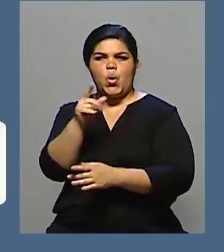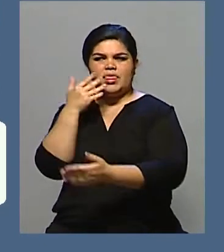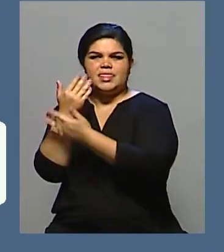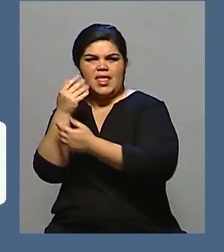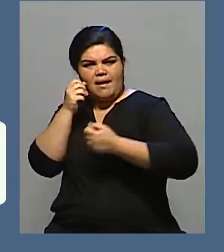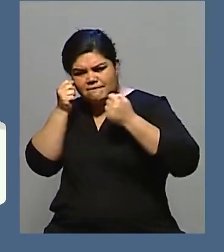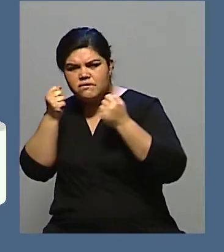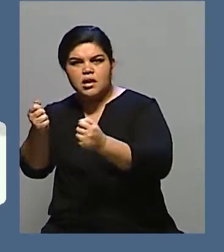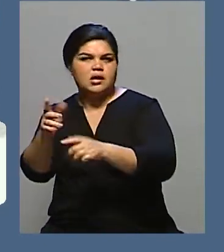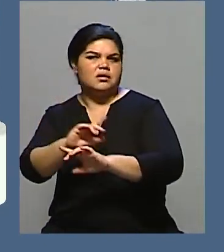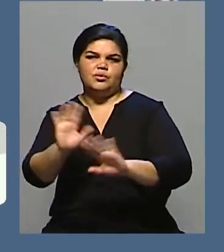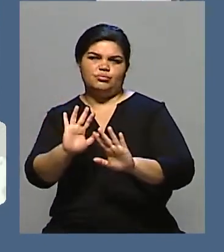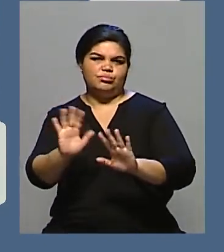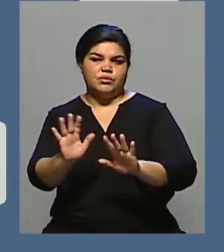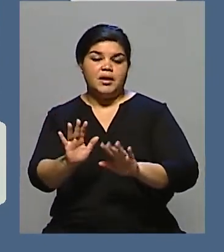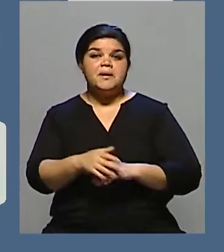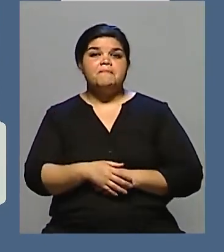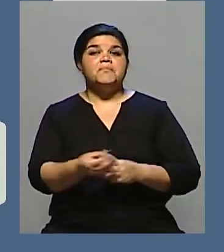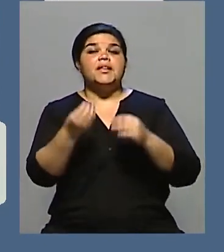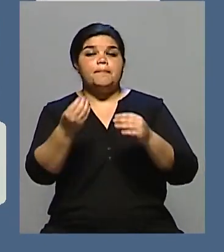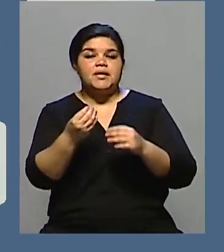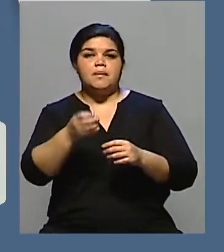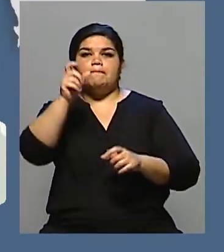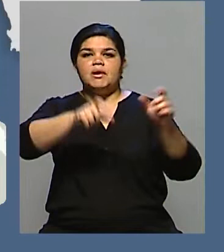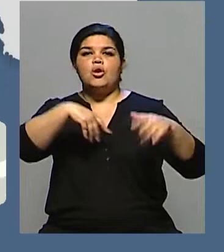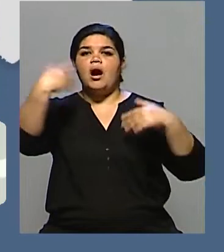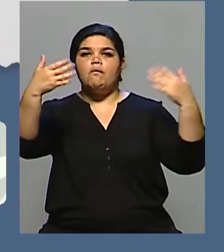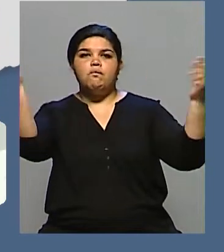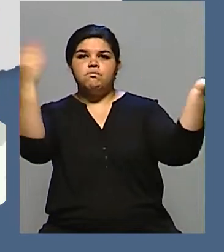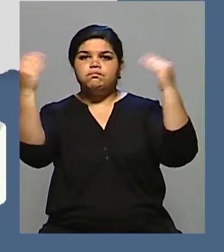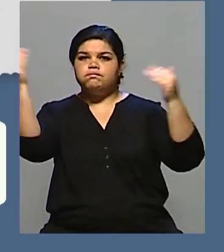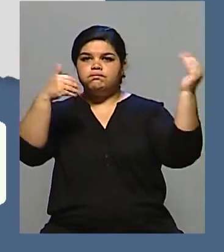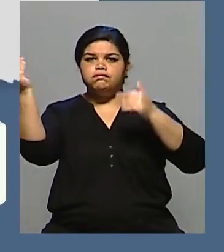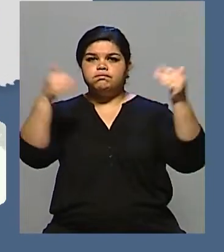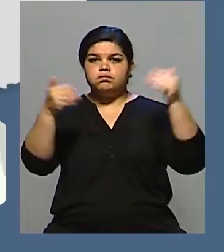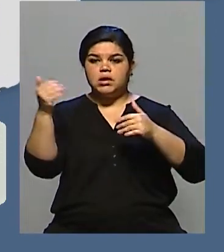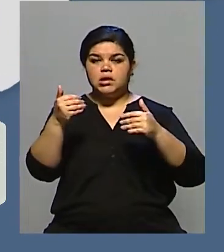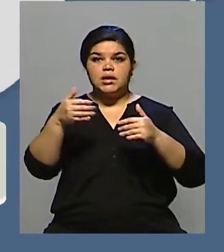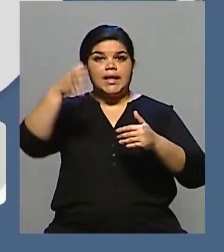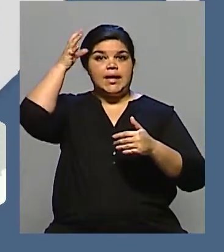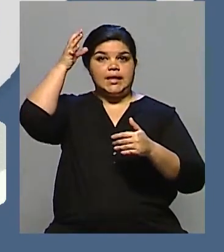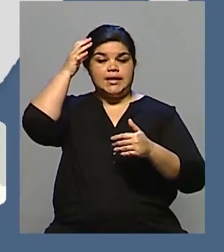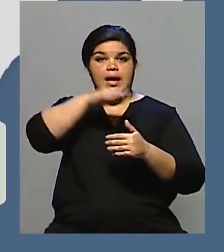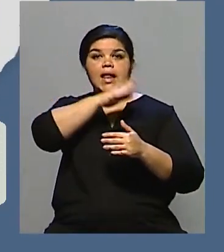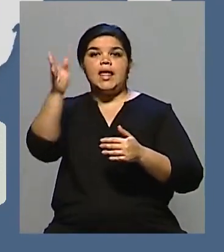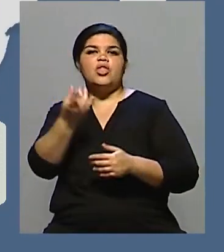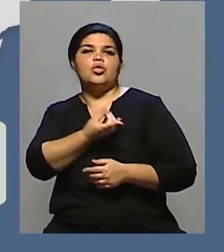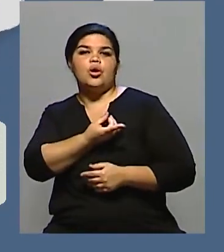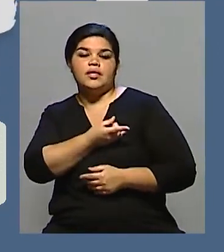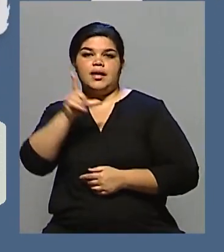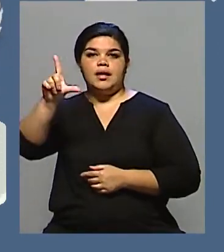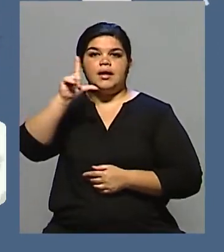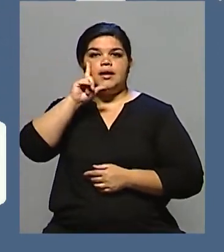es el problema de los inmigrantes en Italia? Son personas que vienen desde Libia a través de